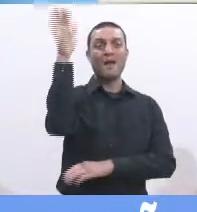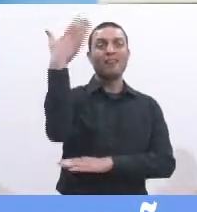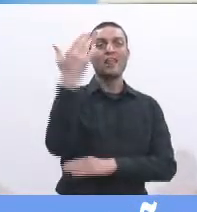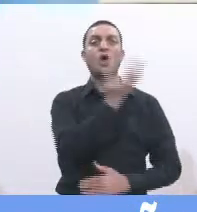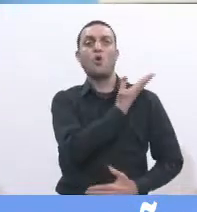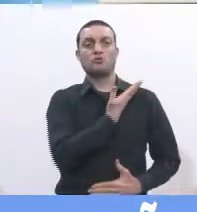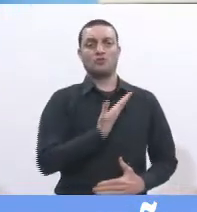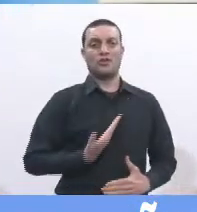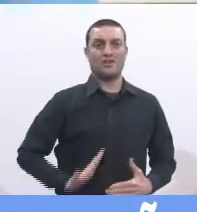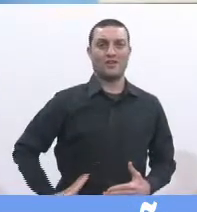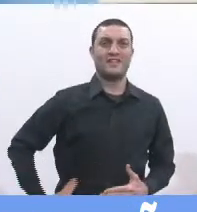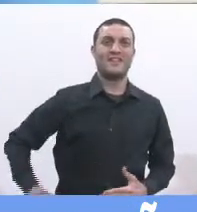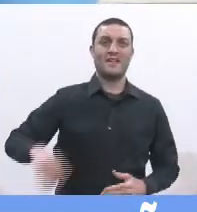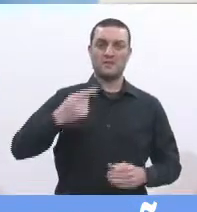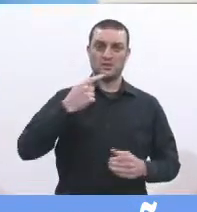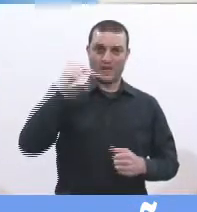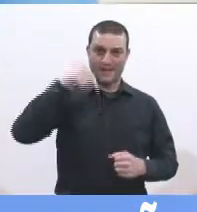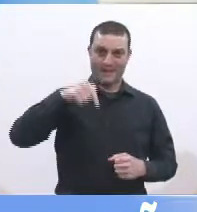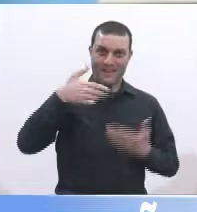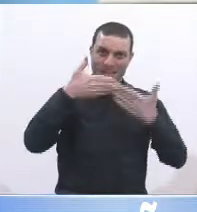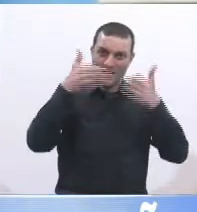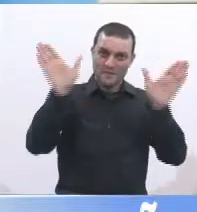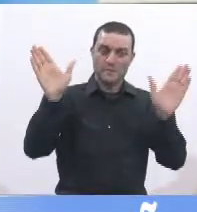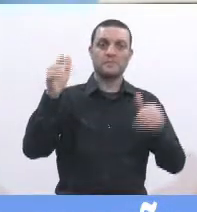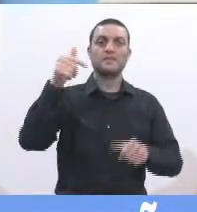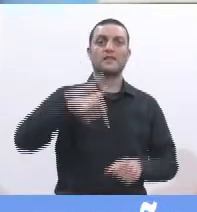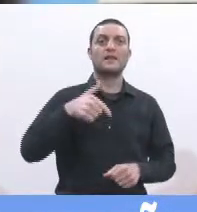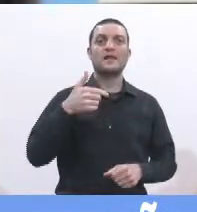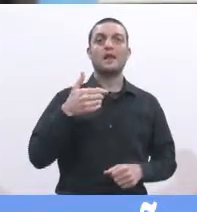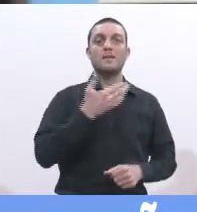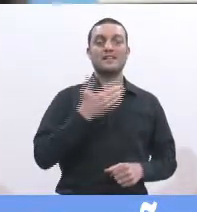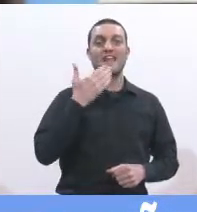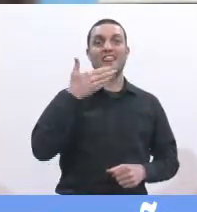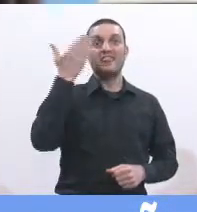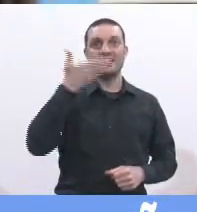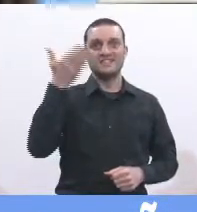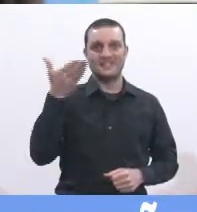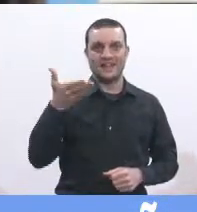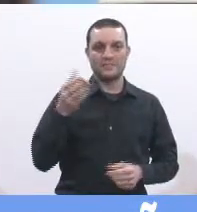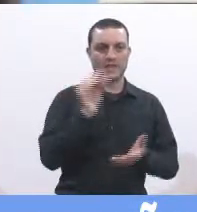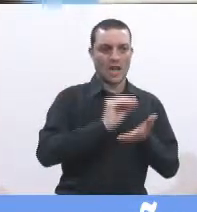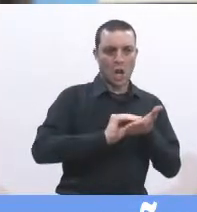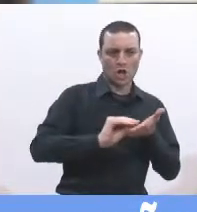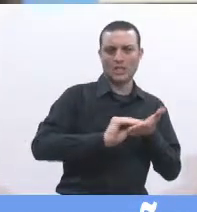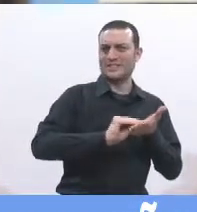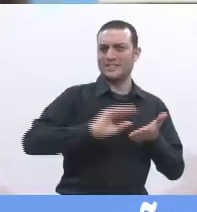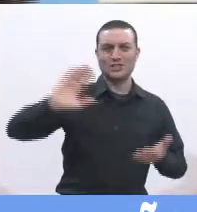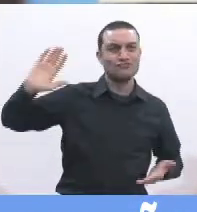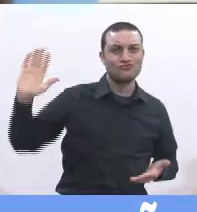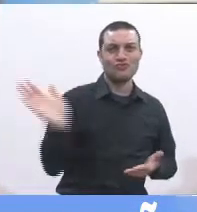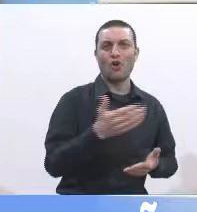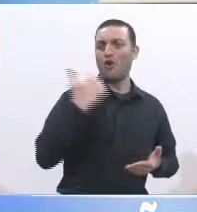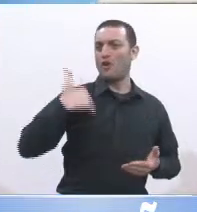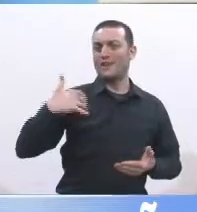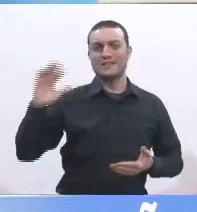nos dijo a los legisladores y a los argentinos que en democracia la mentira es la mayor perversión